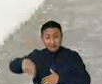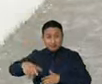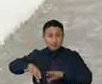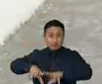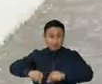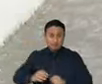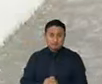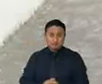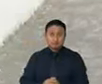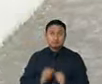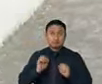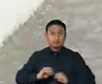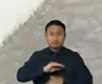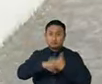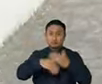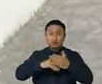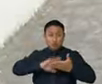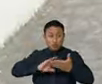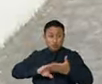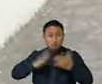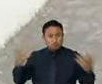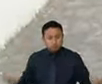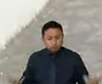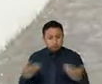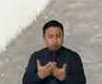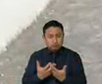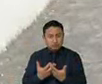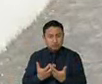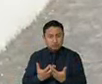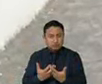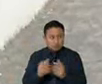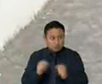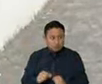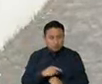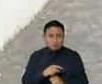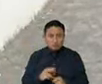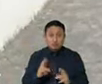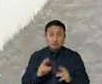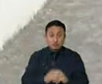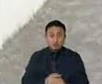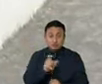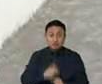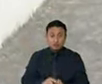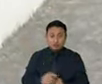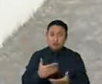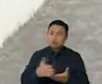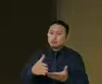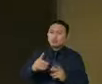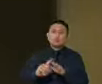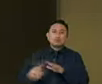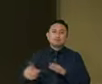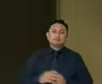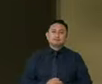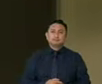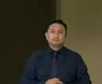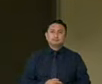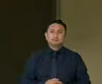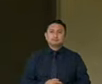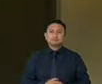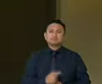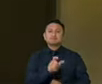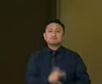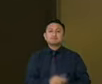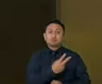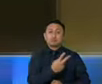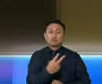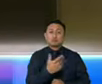delincuentes. Sí, tiene que unirse toda la comunidad para poder, ojalá se retire esa delincuencia, ¿no? Los detenidos